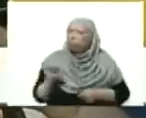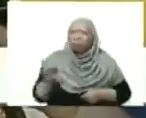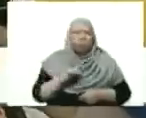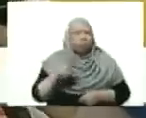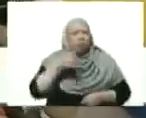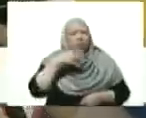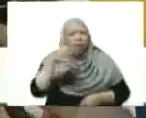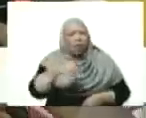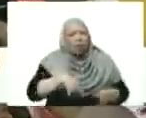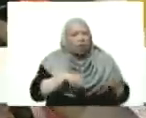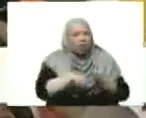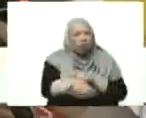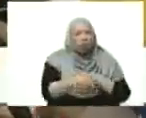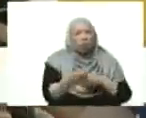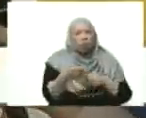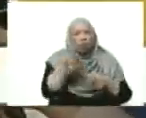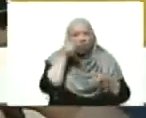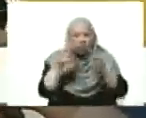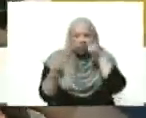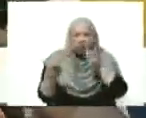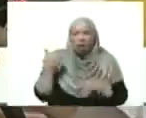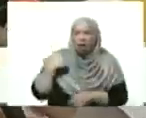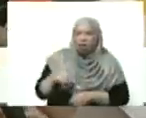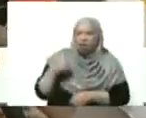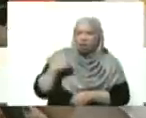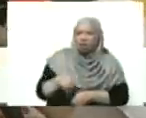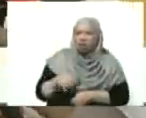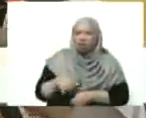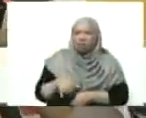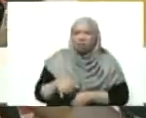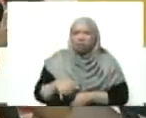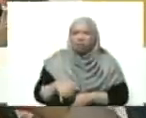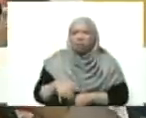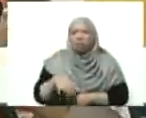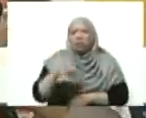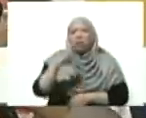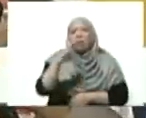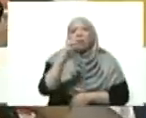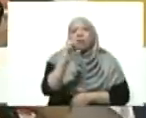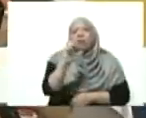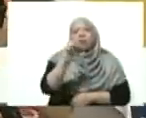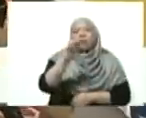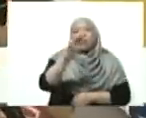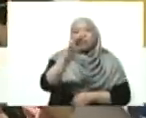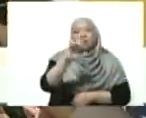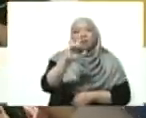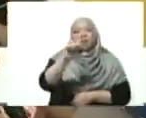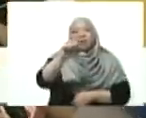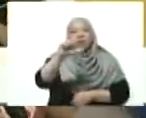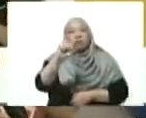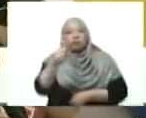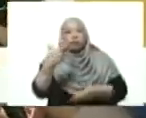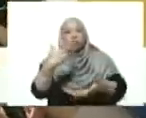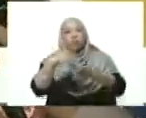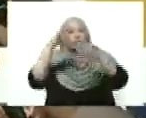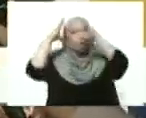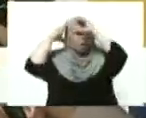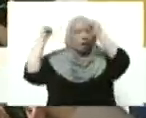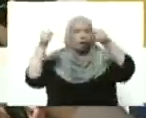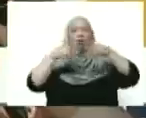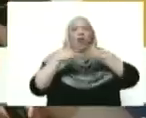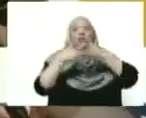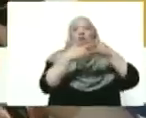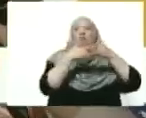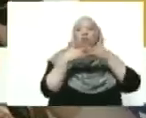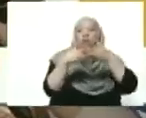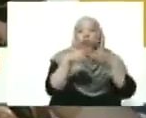quiere imputar la fiscal argentina Cecilia Cardoso, una compañera que vieron salir de la embajada